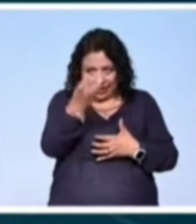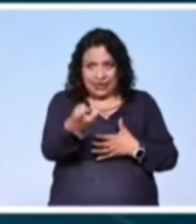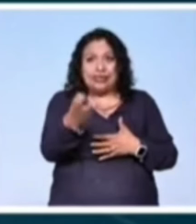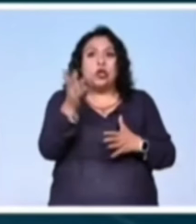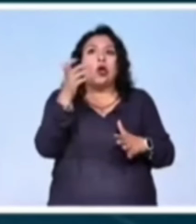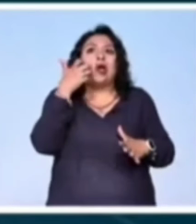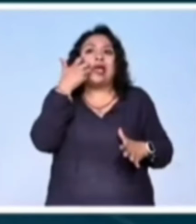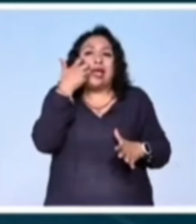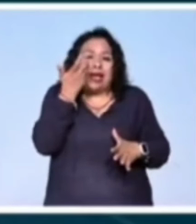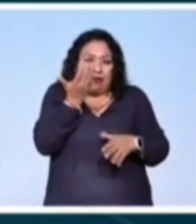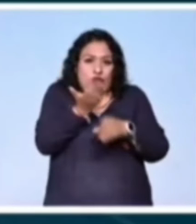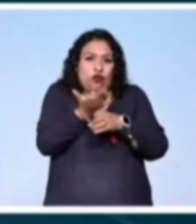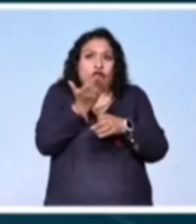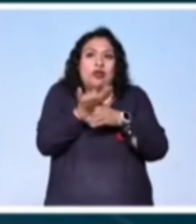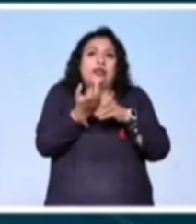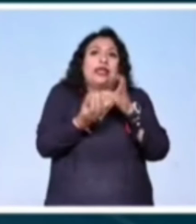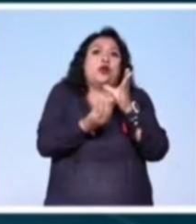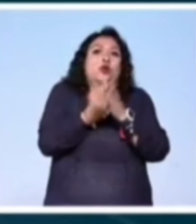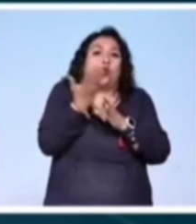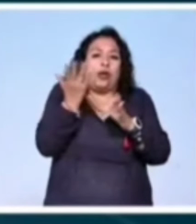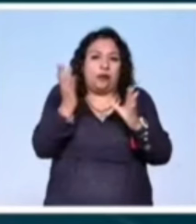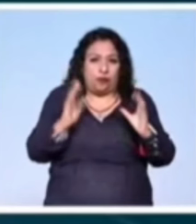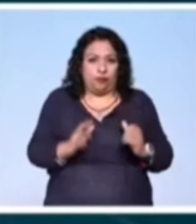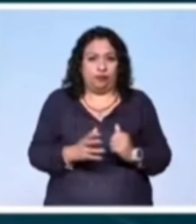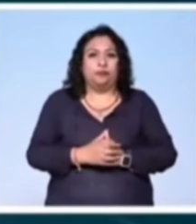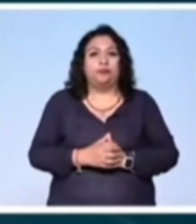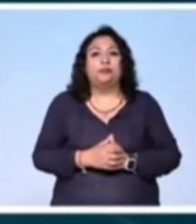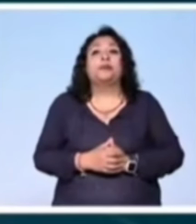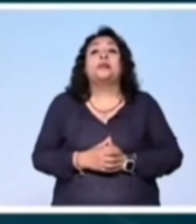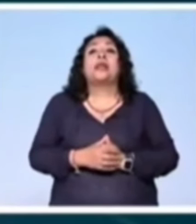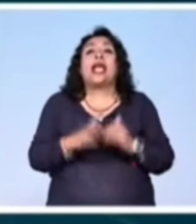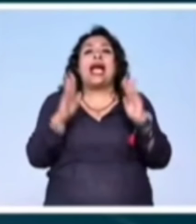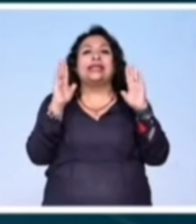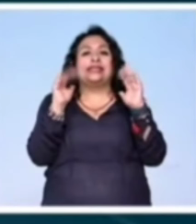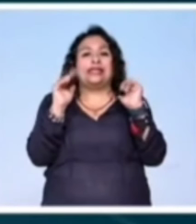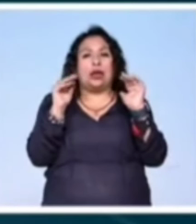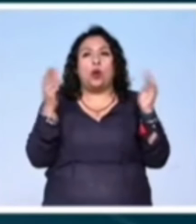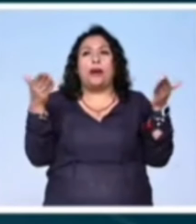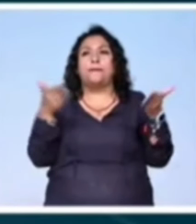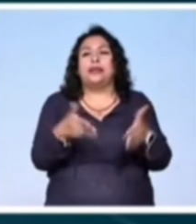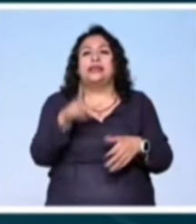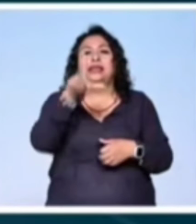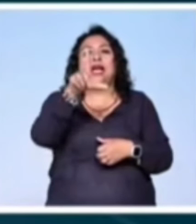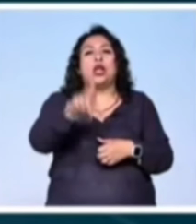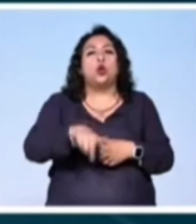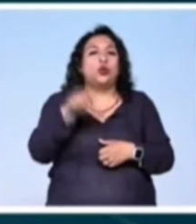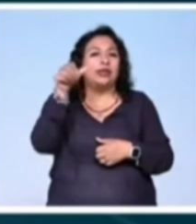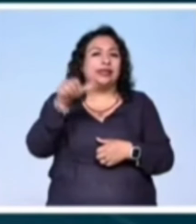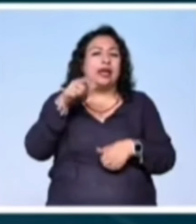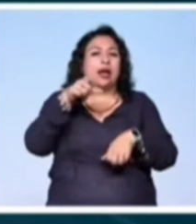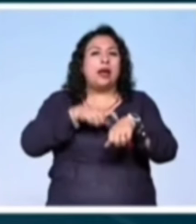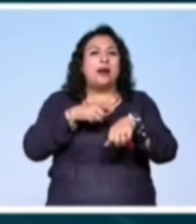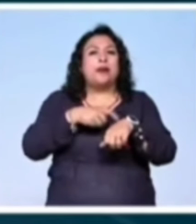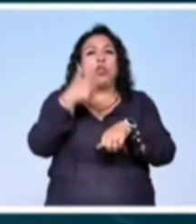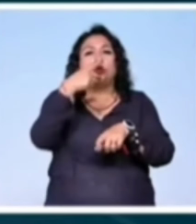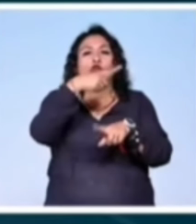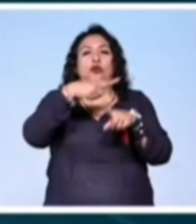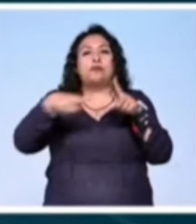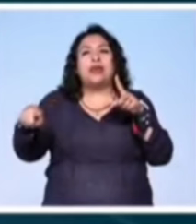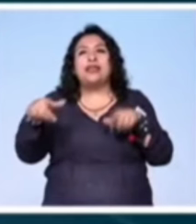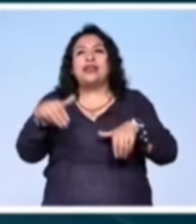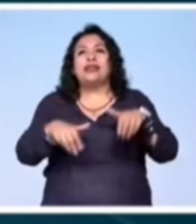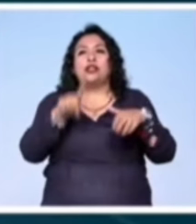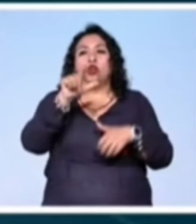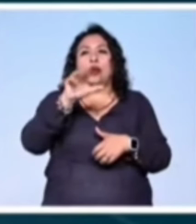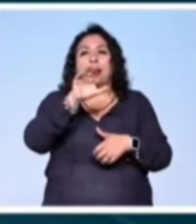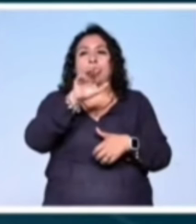estamos intentando ahorita en esta nueva versión. Hasta Luego se presenta todos los lunes de abril a las 20:30 horas en el Teatro